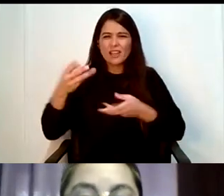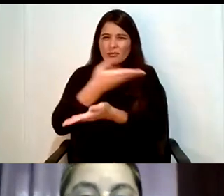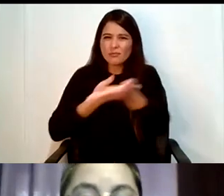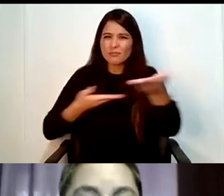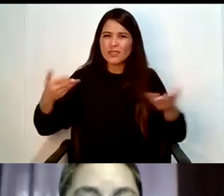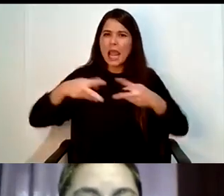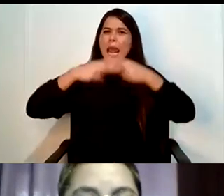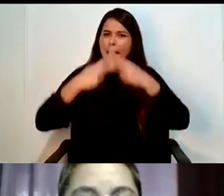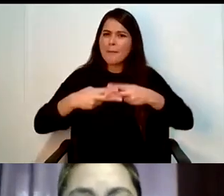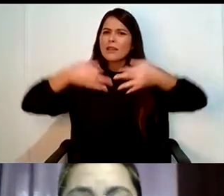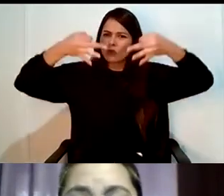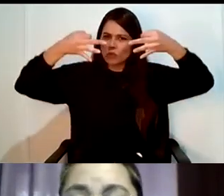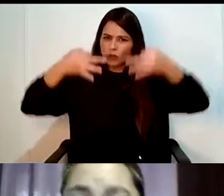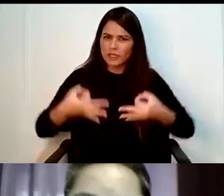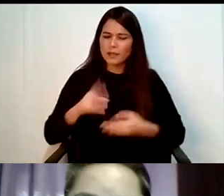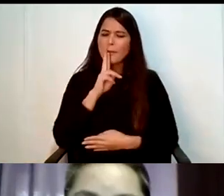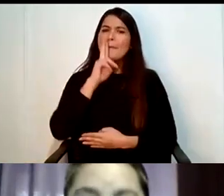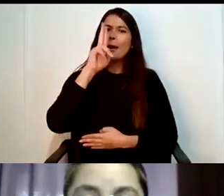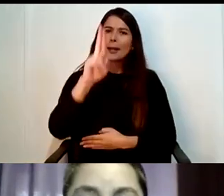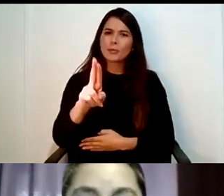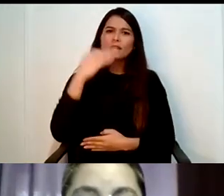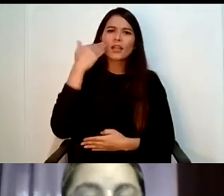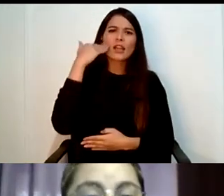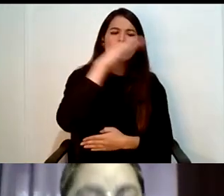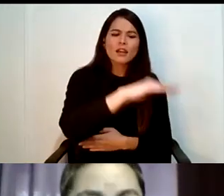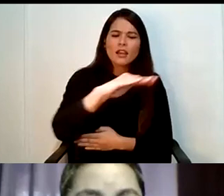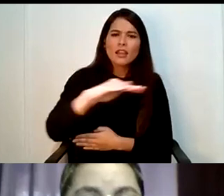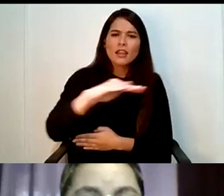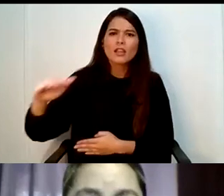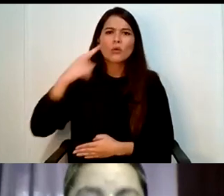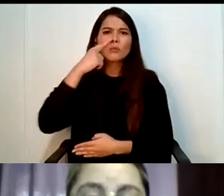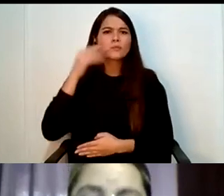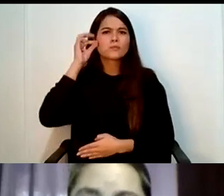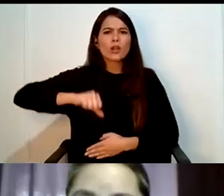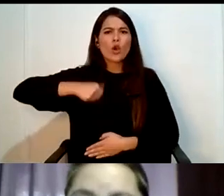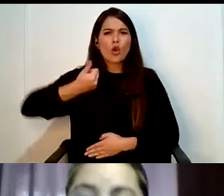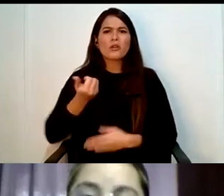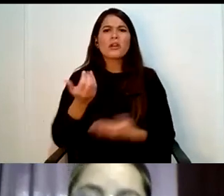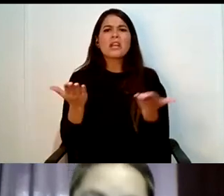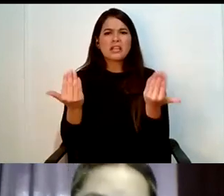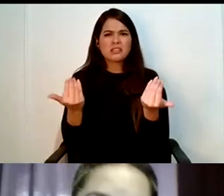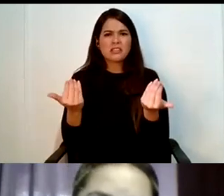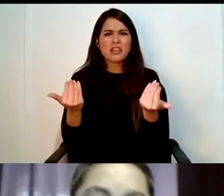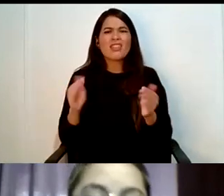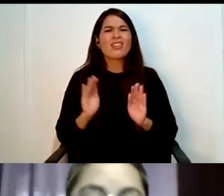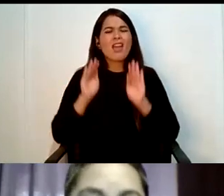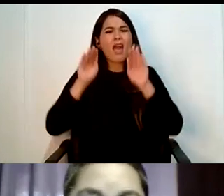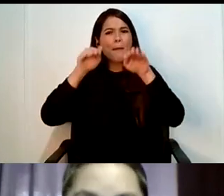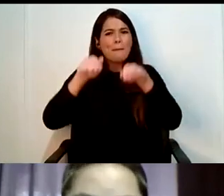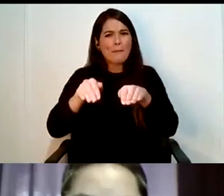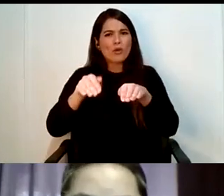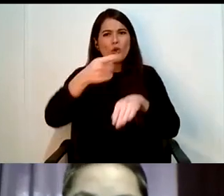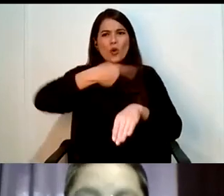concretas que nos permitan dar respuestas a niños, niñas y jóvenes que presentan necesidades de apoyo en